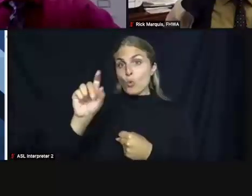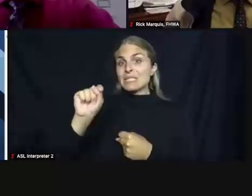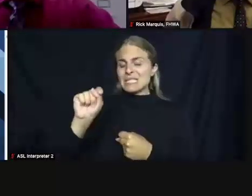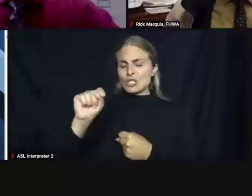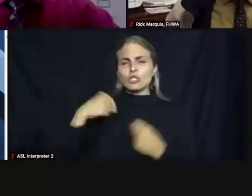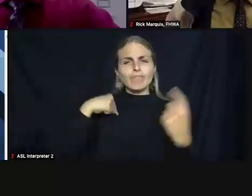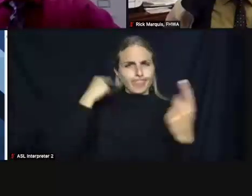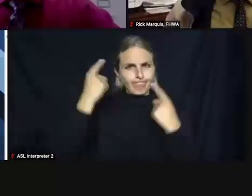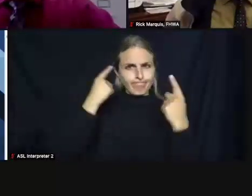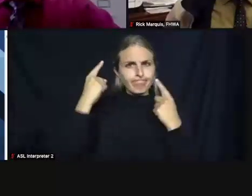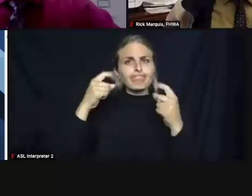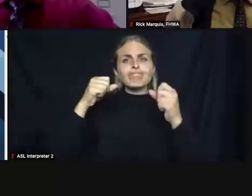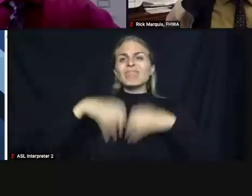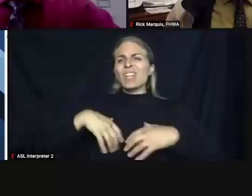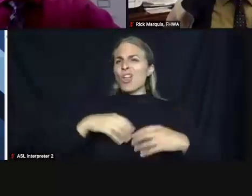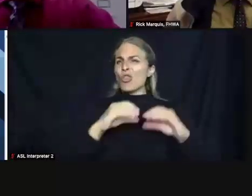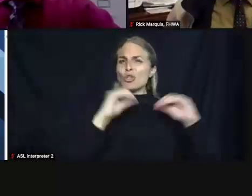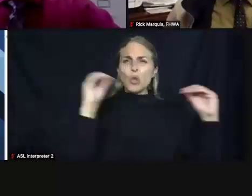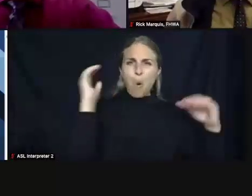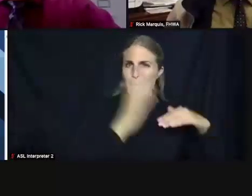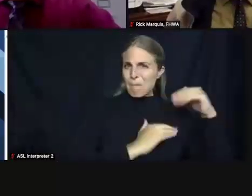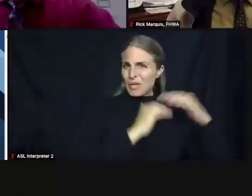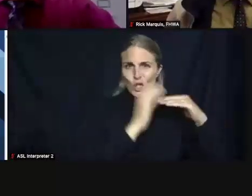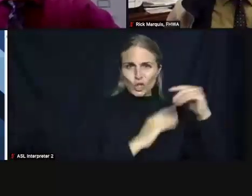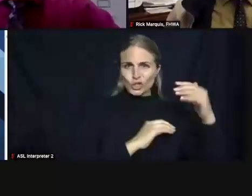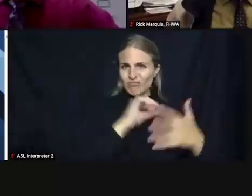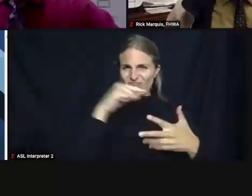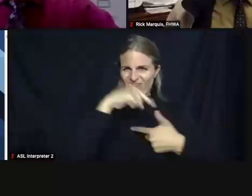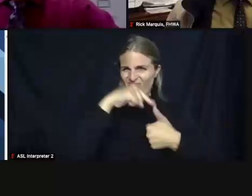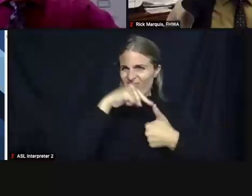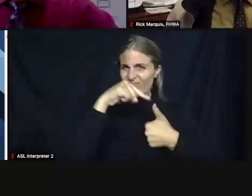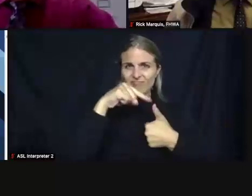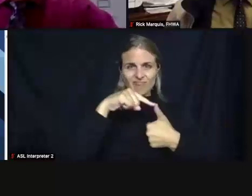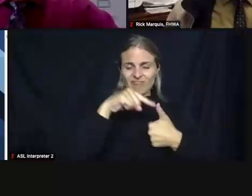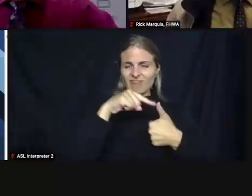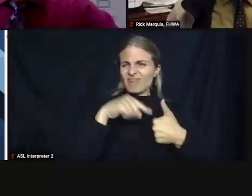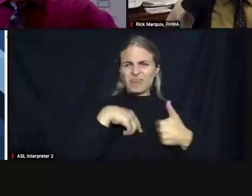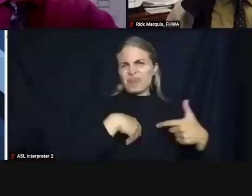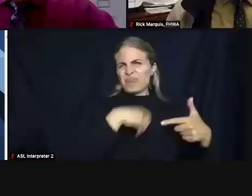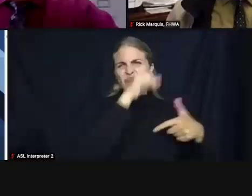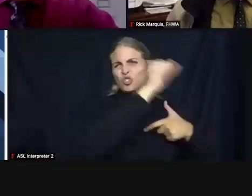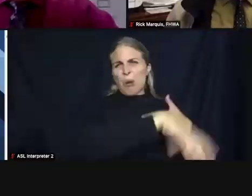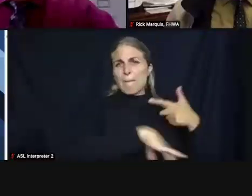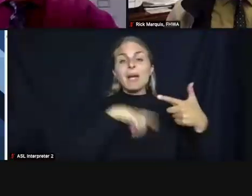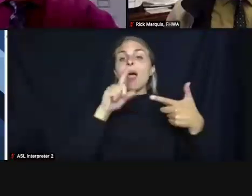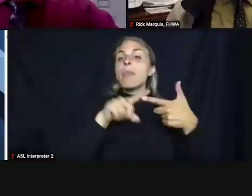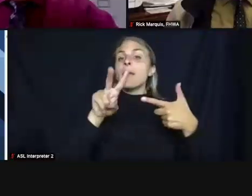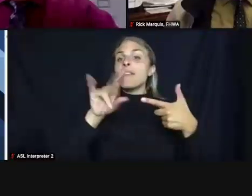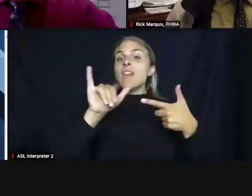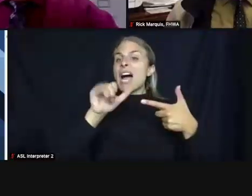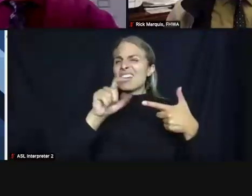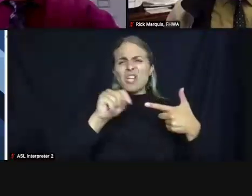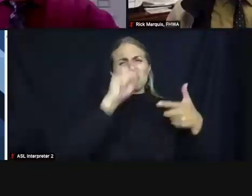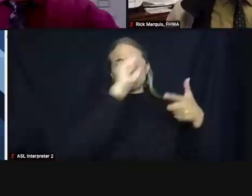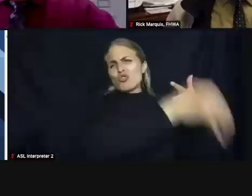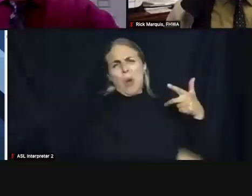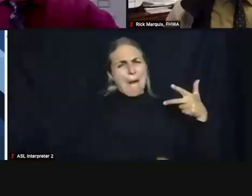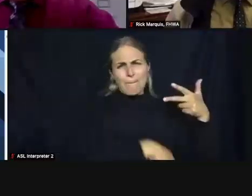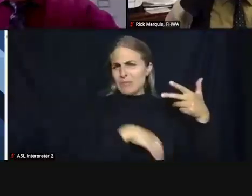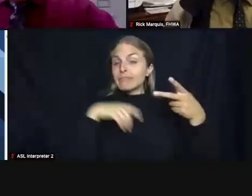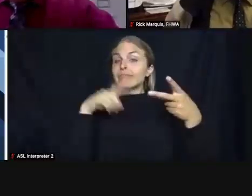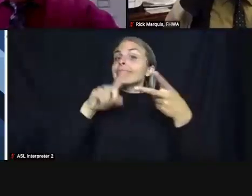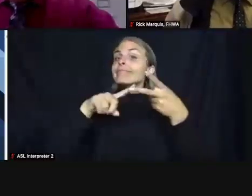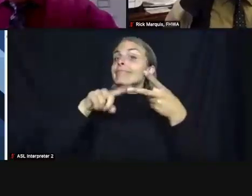Departamento de Transporte no debería considerar la opción de no construcción ni la alternativa